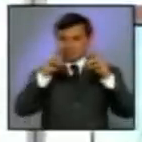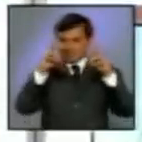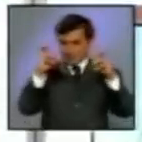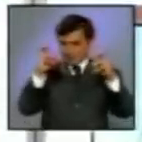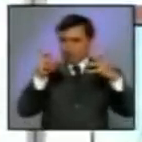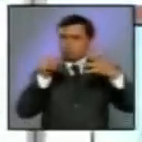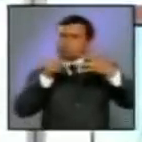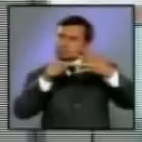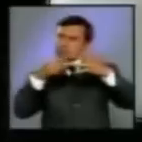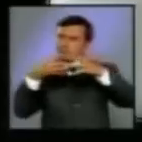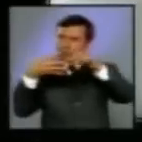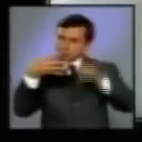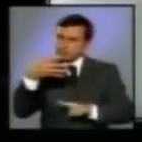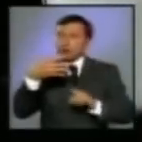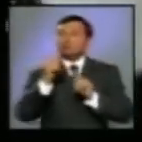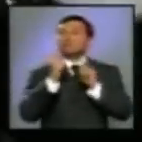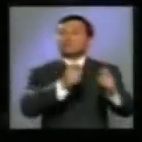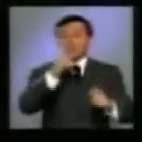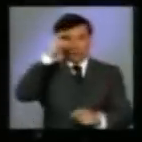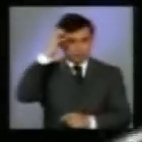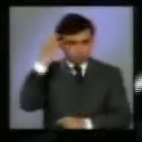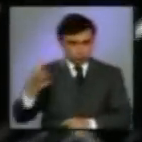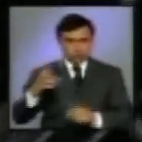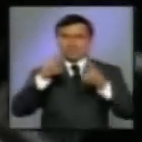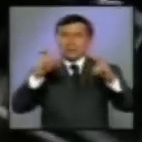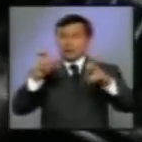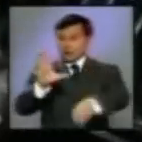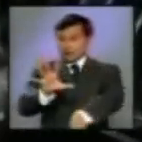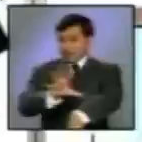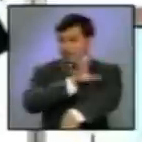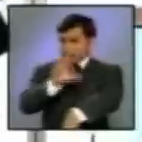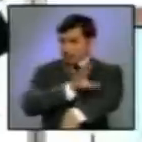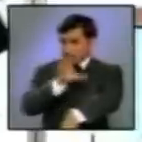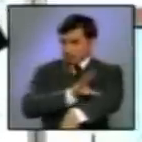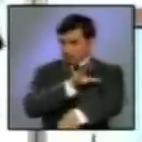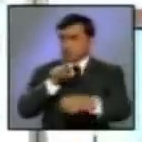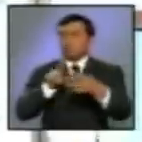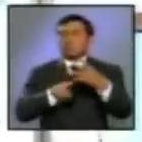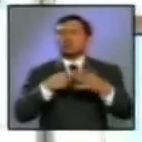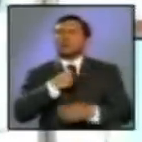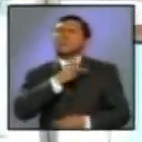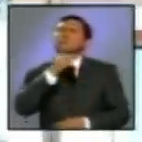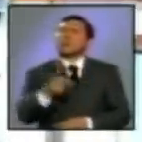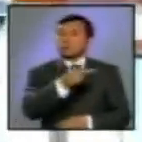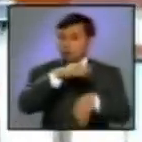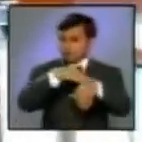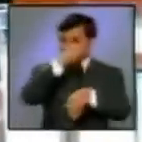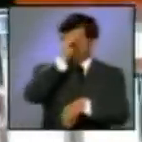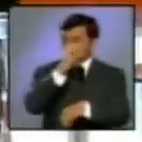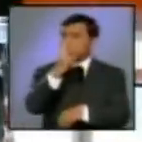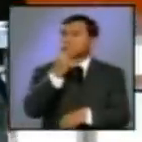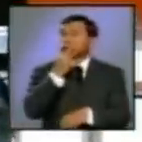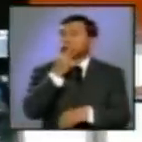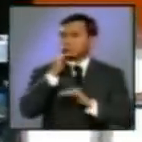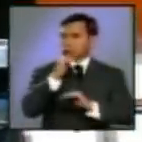El último subtema es energía. Y la pregunta, le quiero recordar que tiene usted 2 minutos para responder, ¿qué papel debe tener